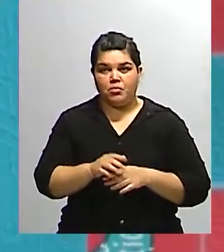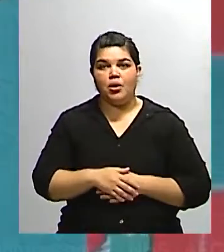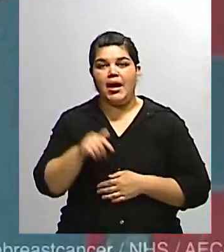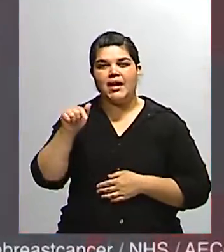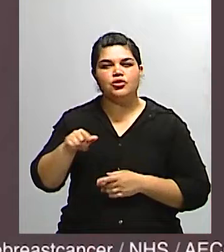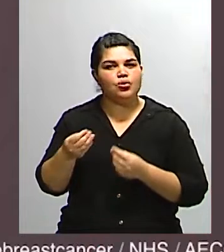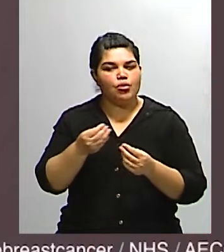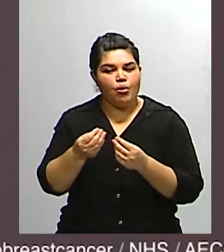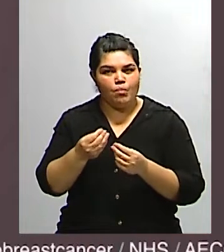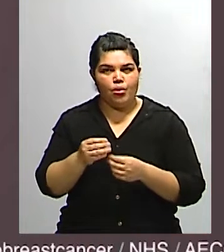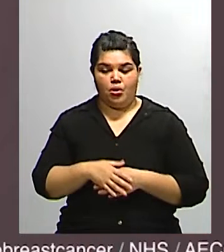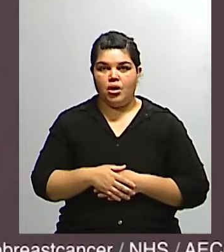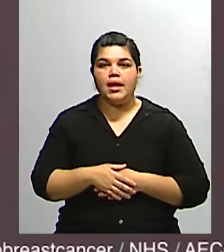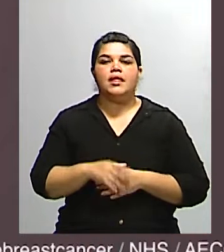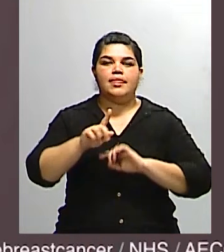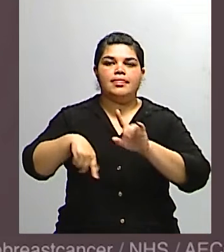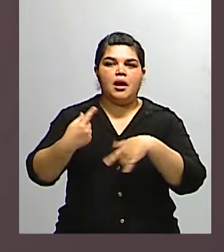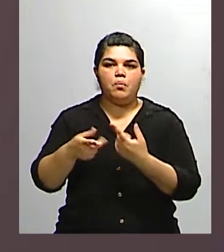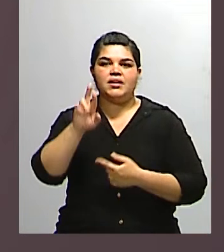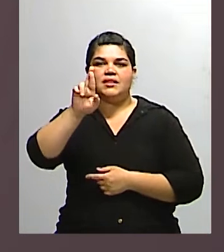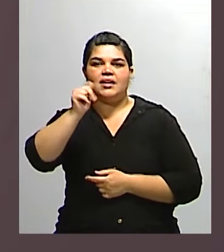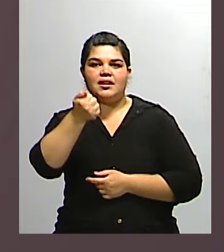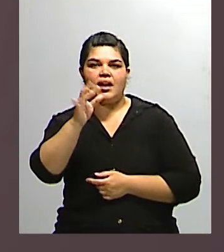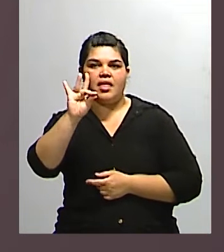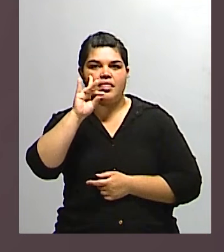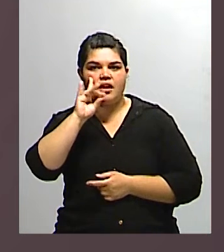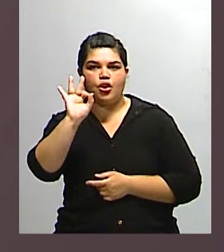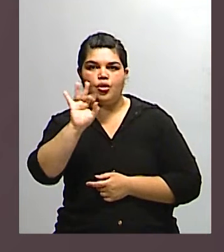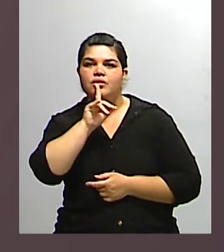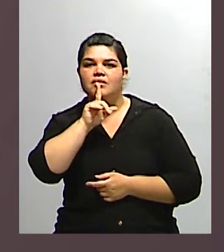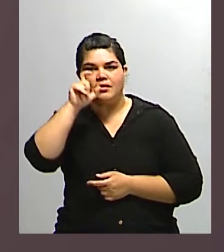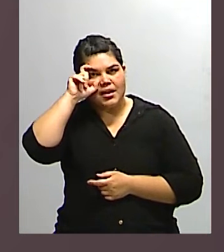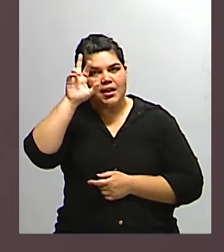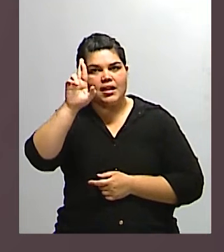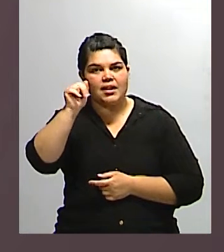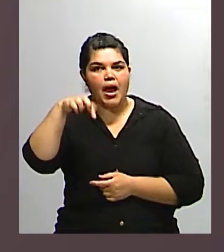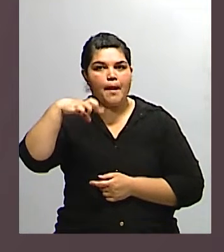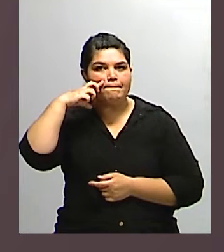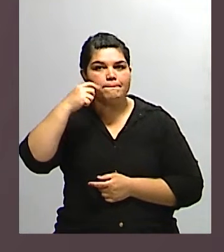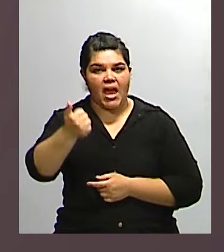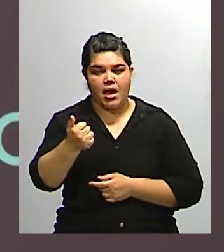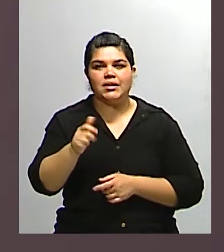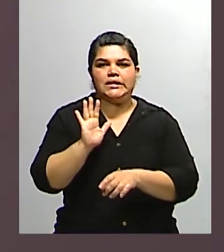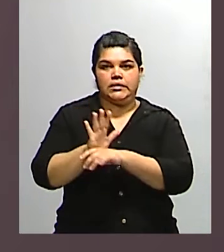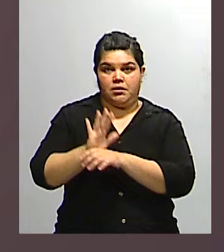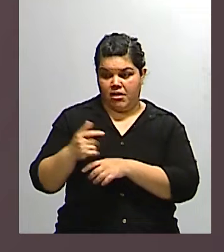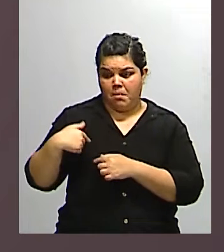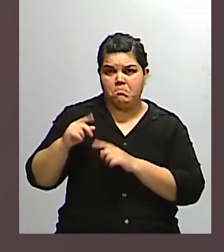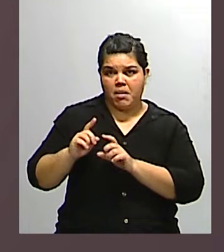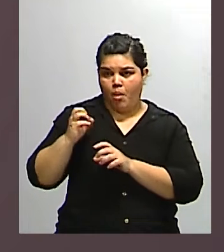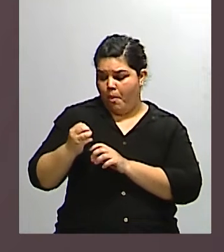la zona en donde se sacó el nódulo, que es una radioterapia también corta, es